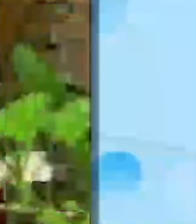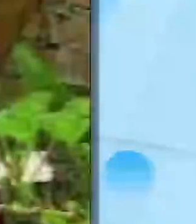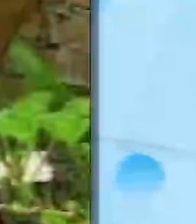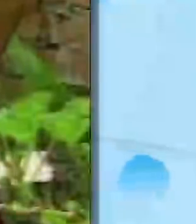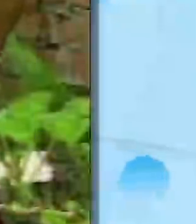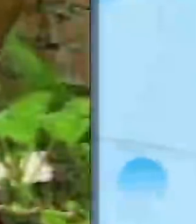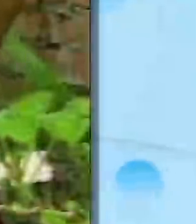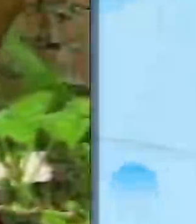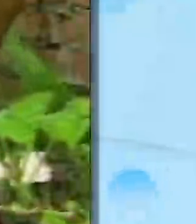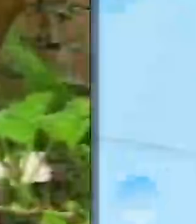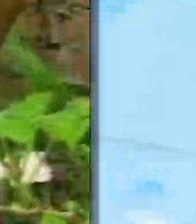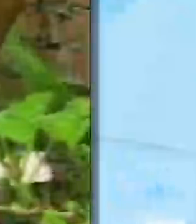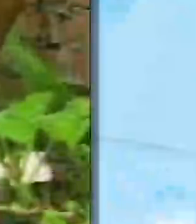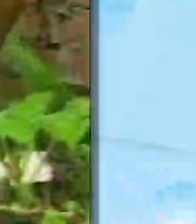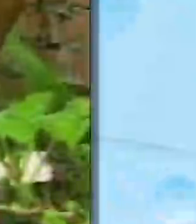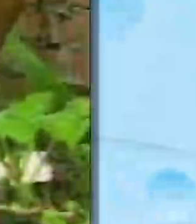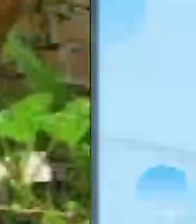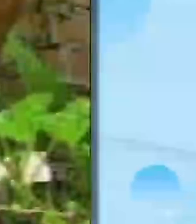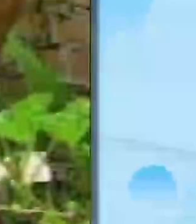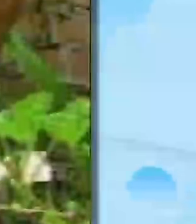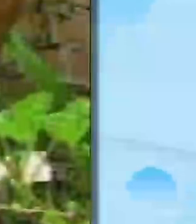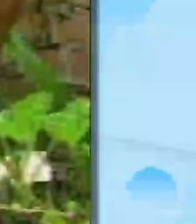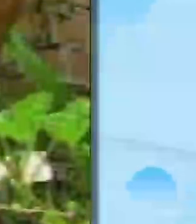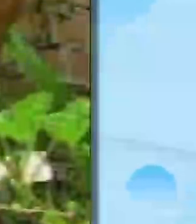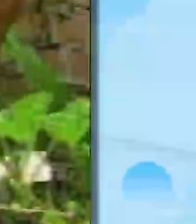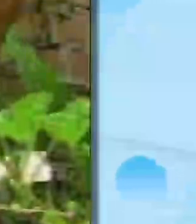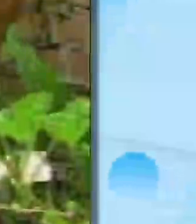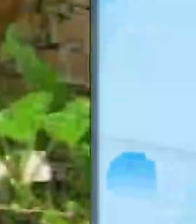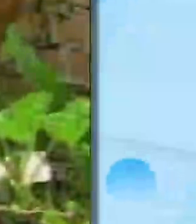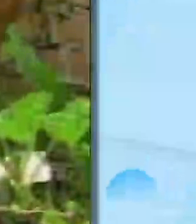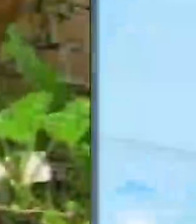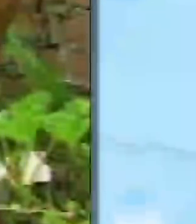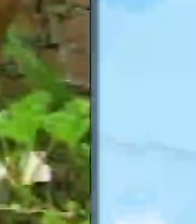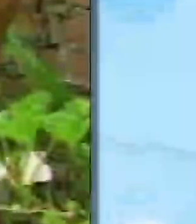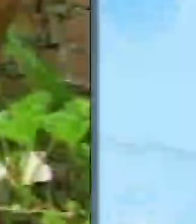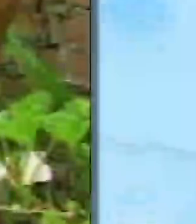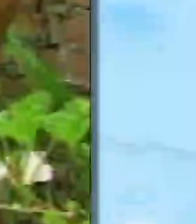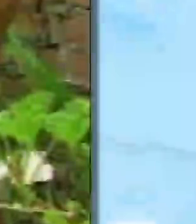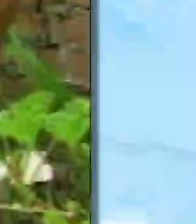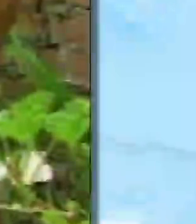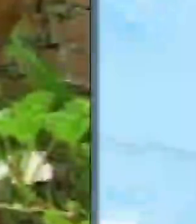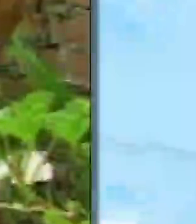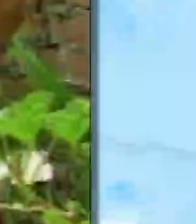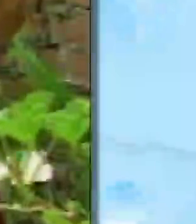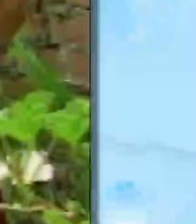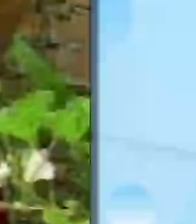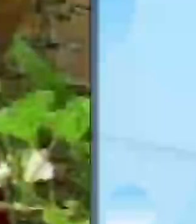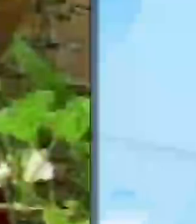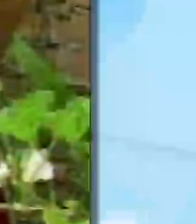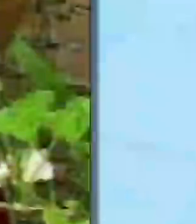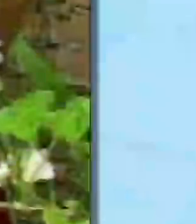que será muy cierto que tú eres naturalita.